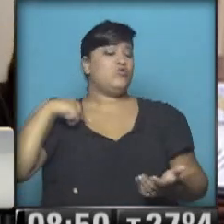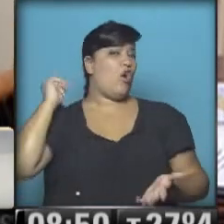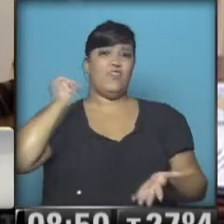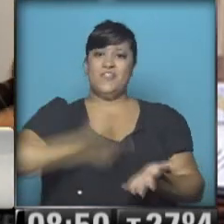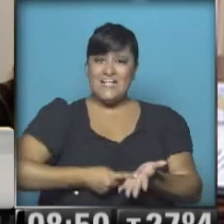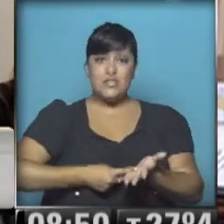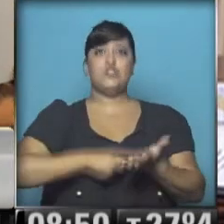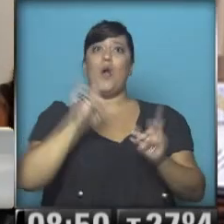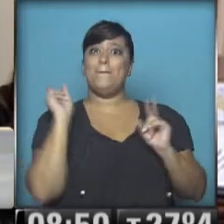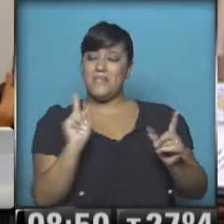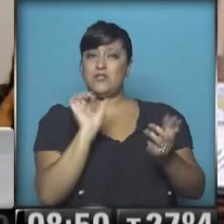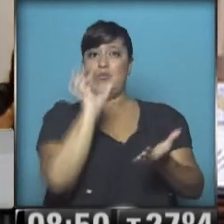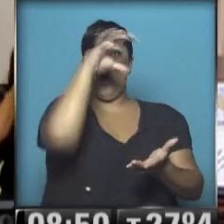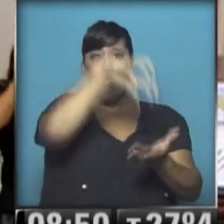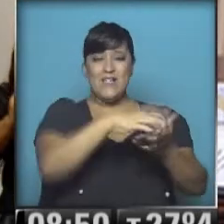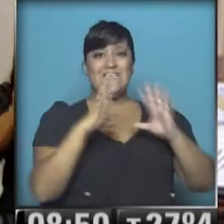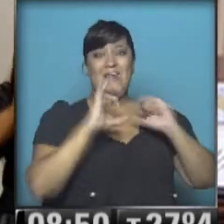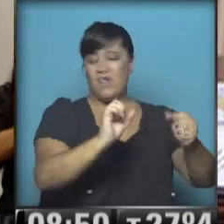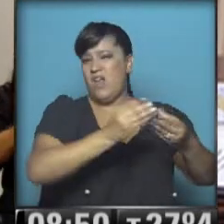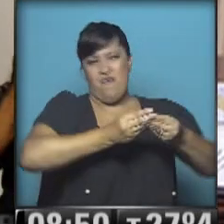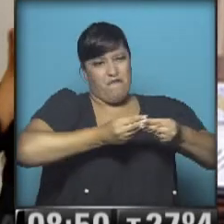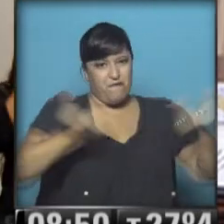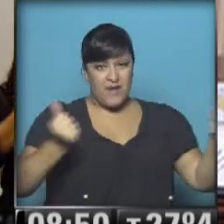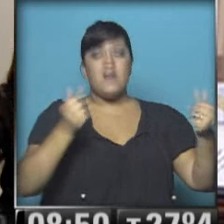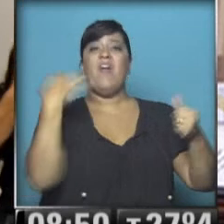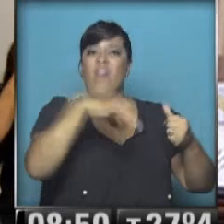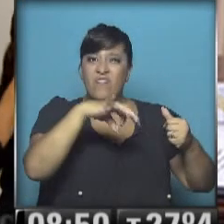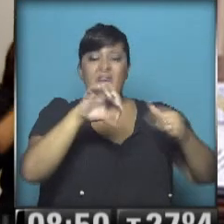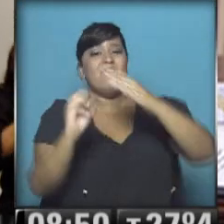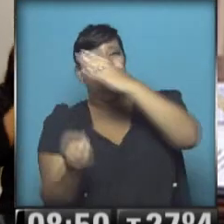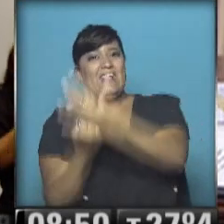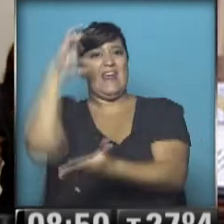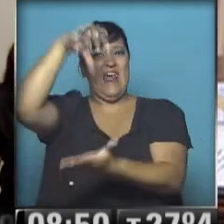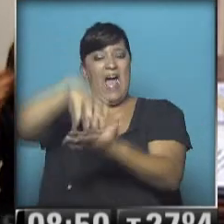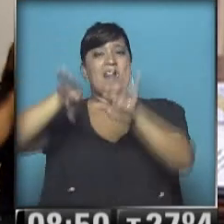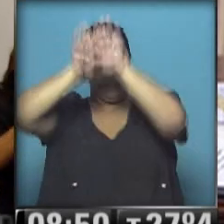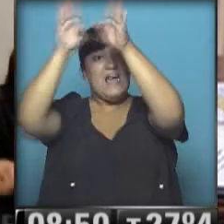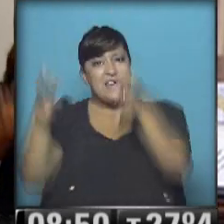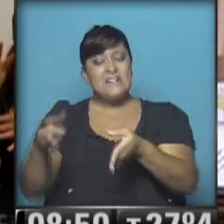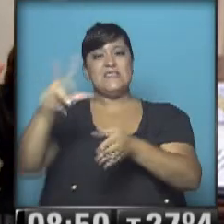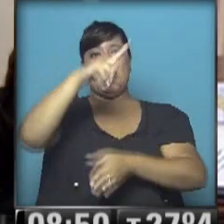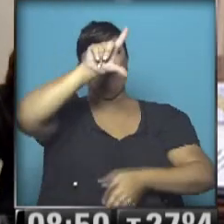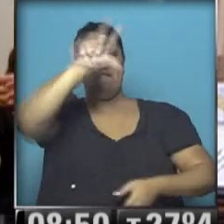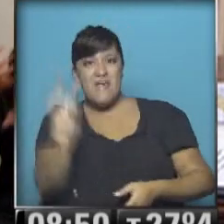que se disuelva esta secretaría y se cree la Agencia Federal de Inteligencia.